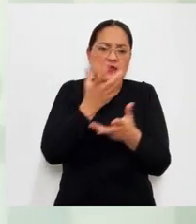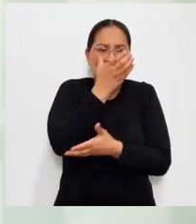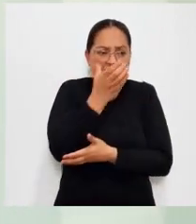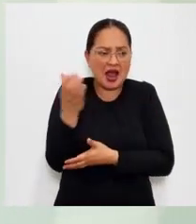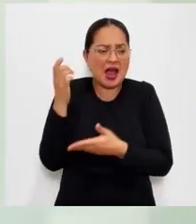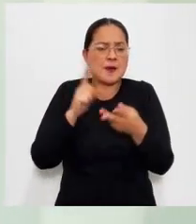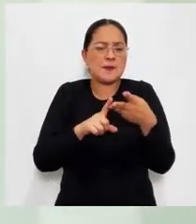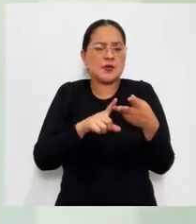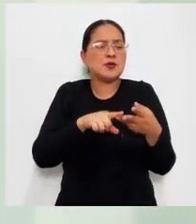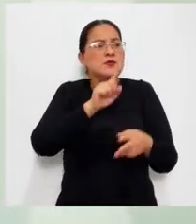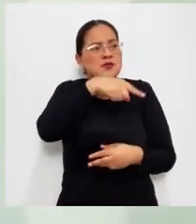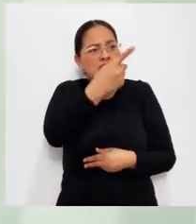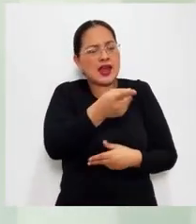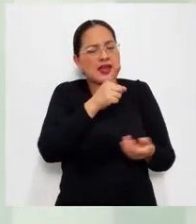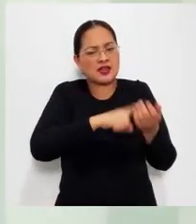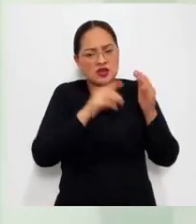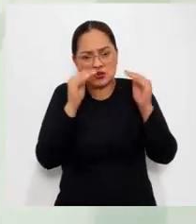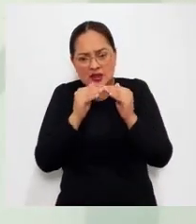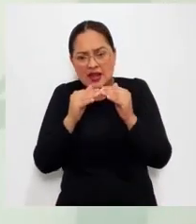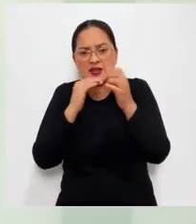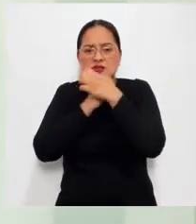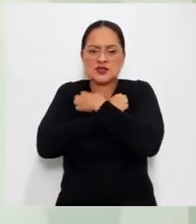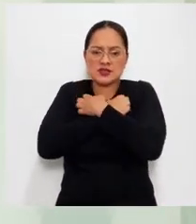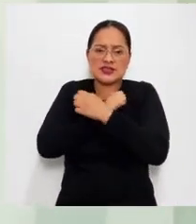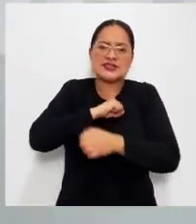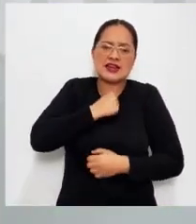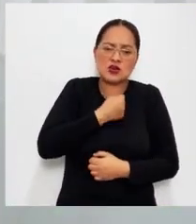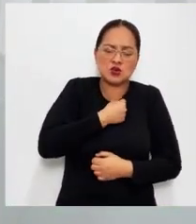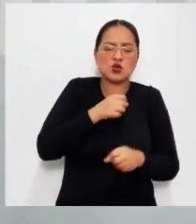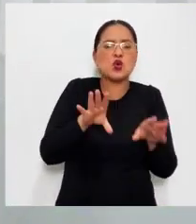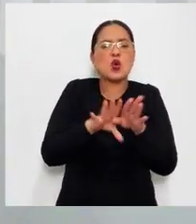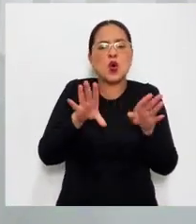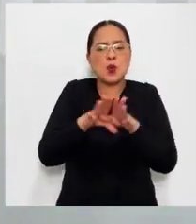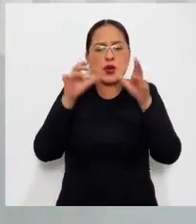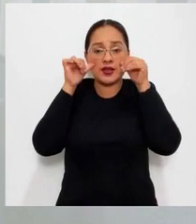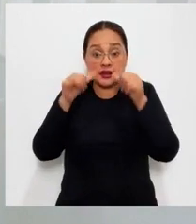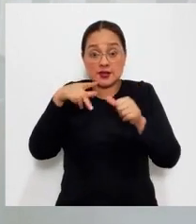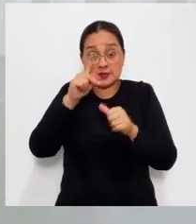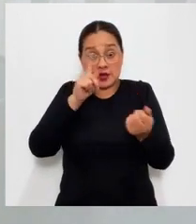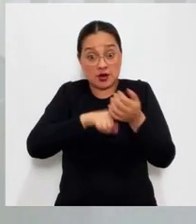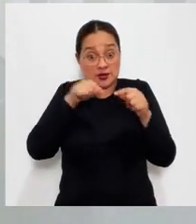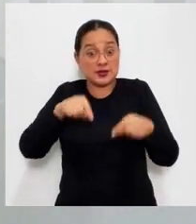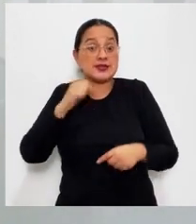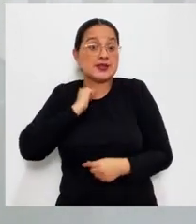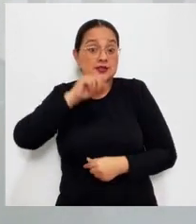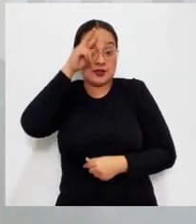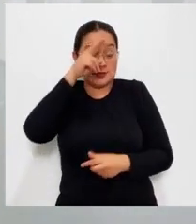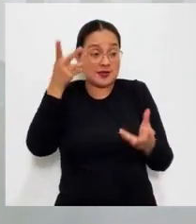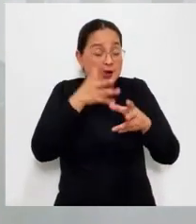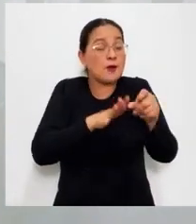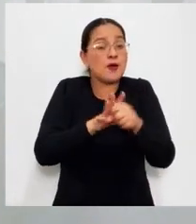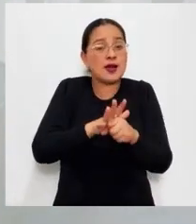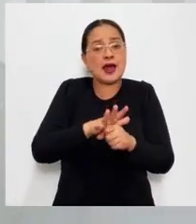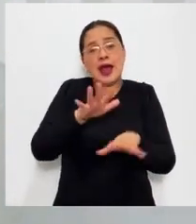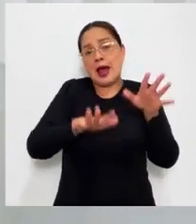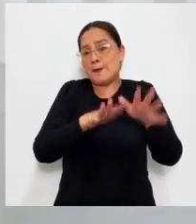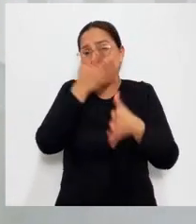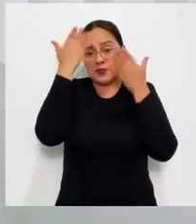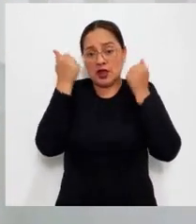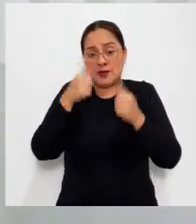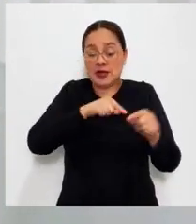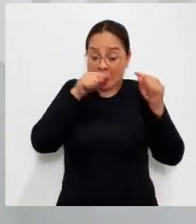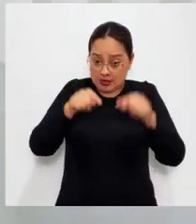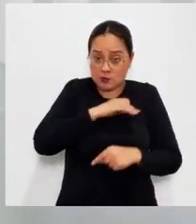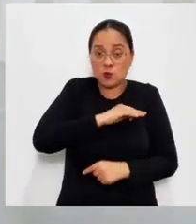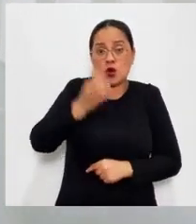al pendiente de las amas de casa, estar al pendiente de la educación, de la salud, pero desconocemos qué se hace en el Senado de la República. Es decir, aquí en el